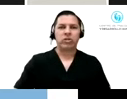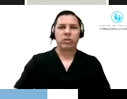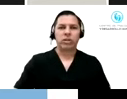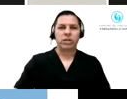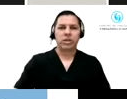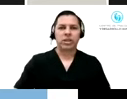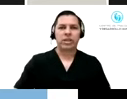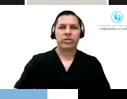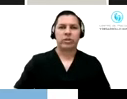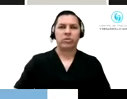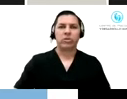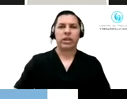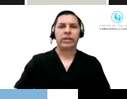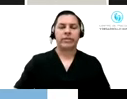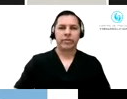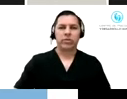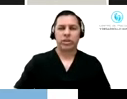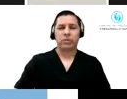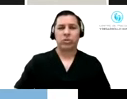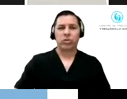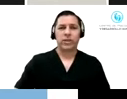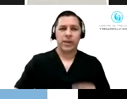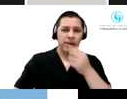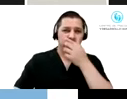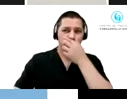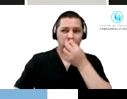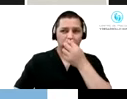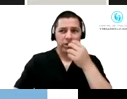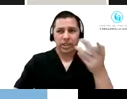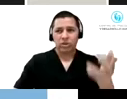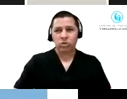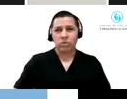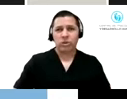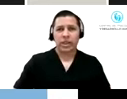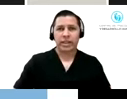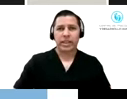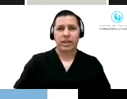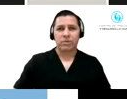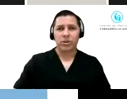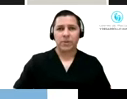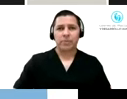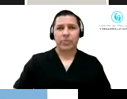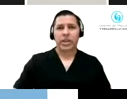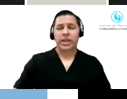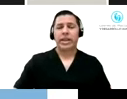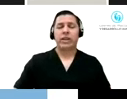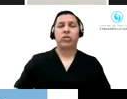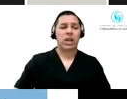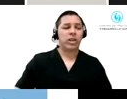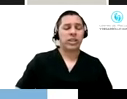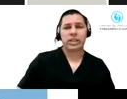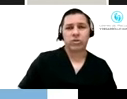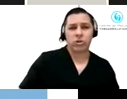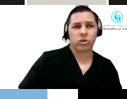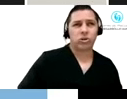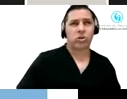enseñado que los hombres no tenemos el derecho de mostrar nuestras emociones, y por eso es que en los grupos que atendemos